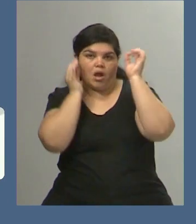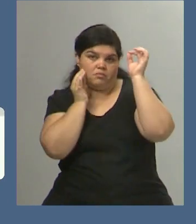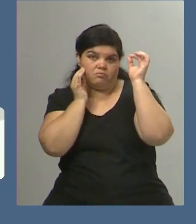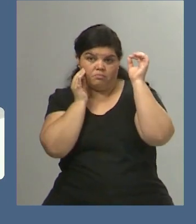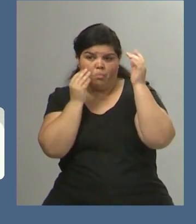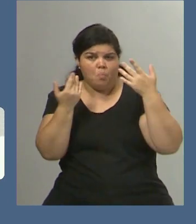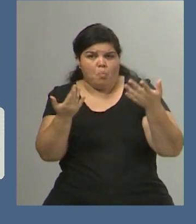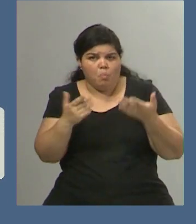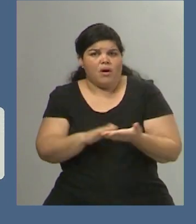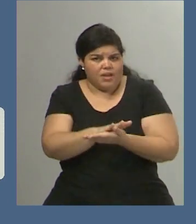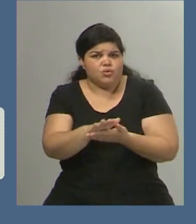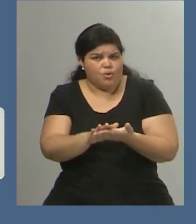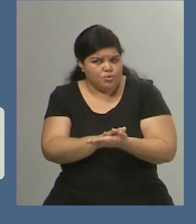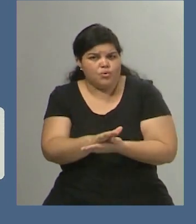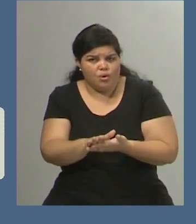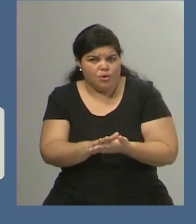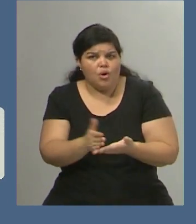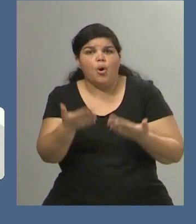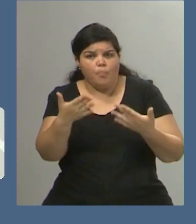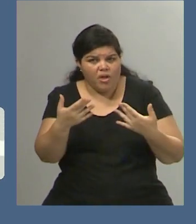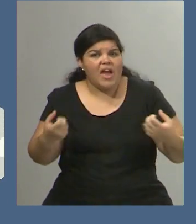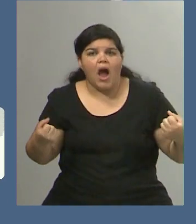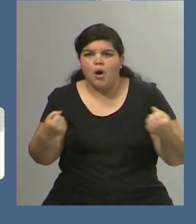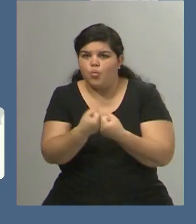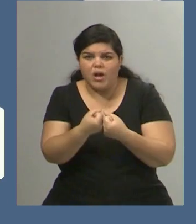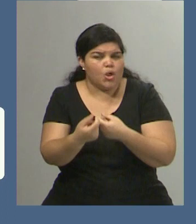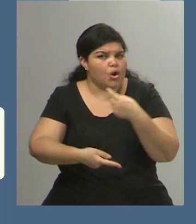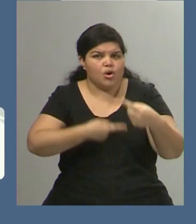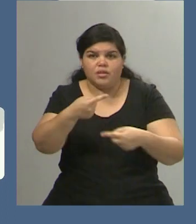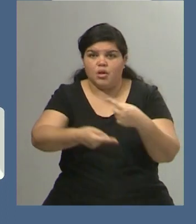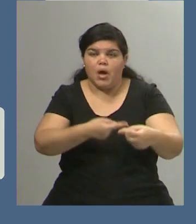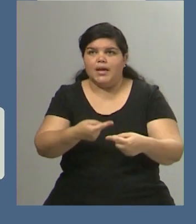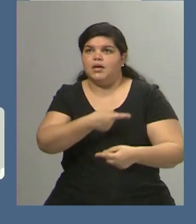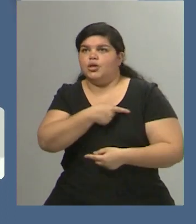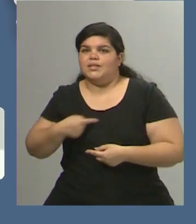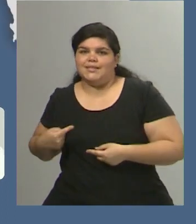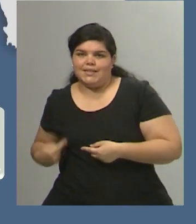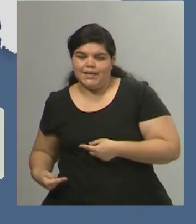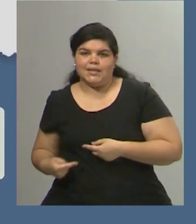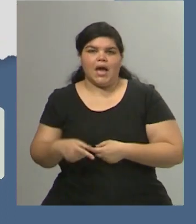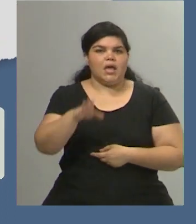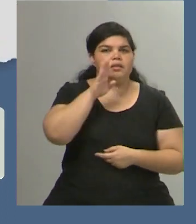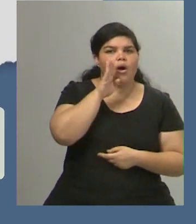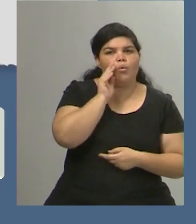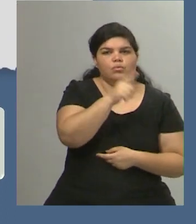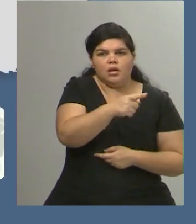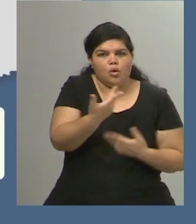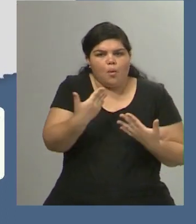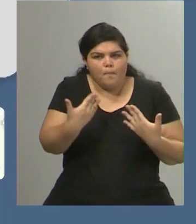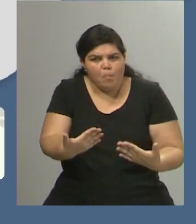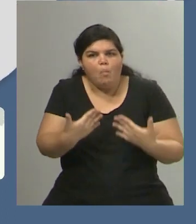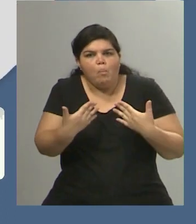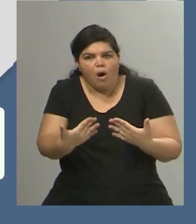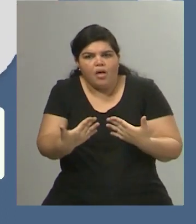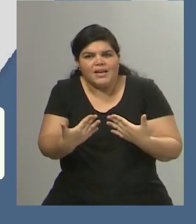al problema y tener un acuerdo, por ejemplo, con China o con Estados Unidos, que tengan